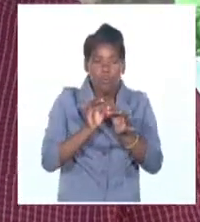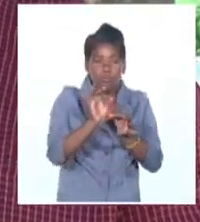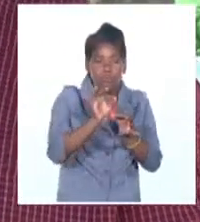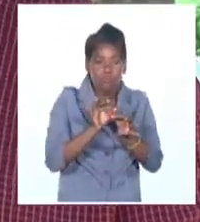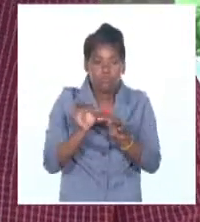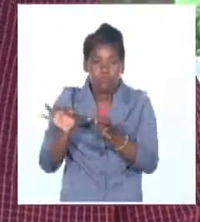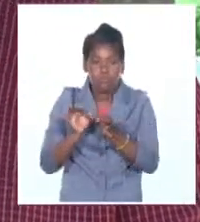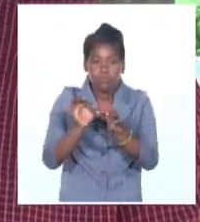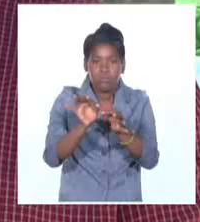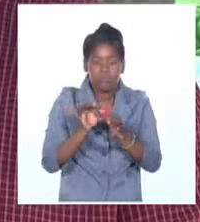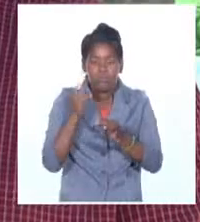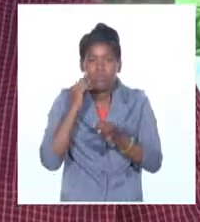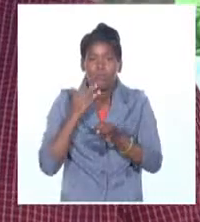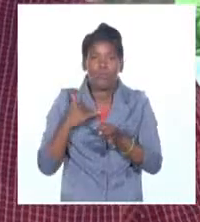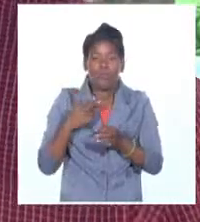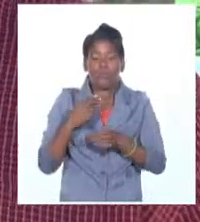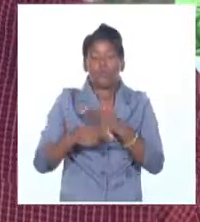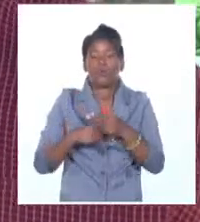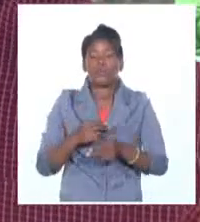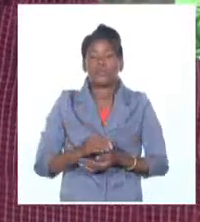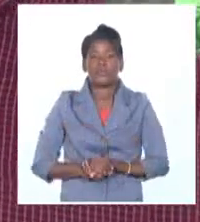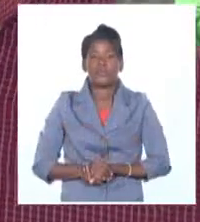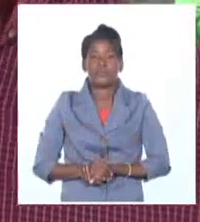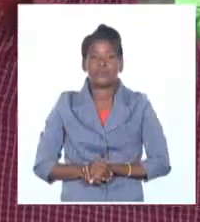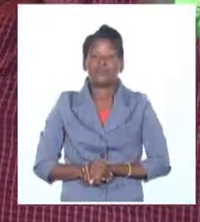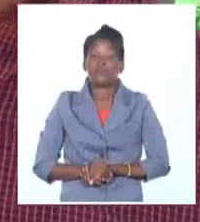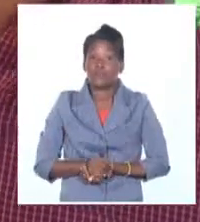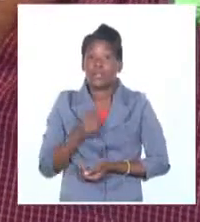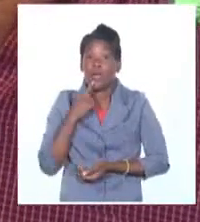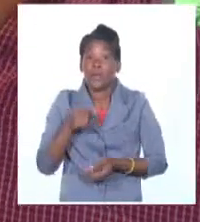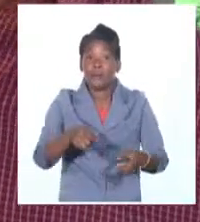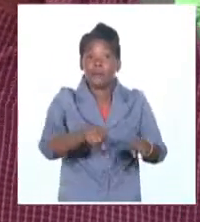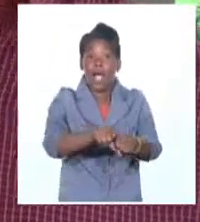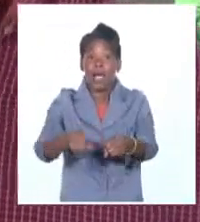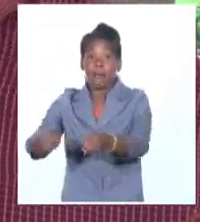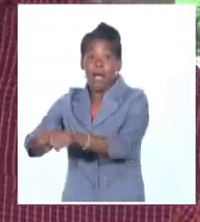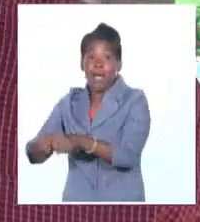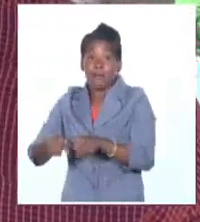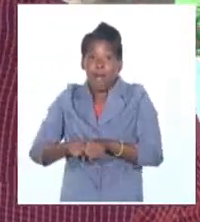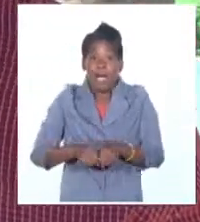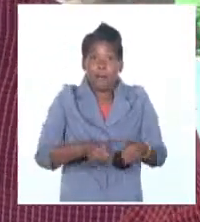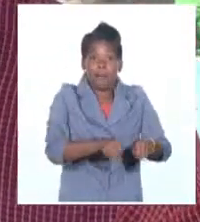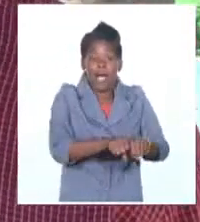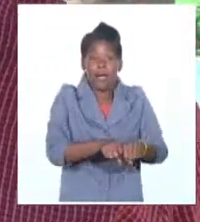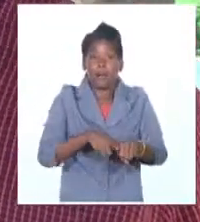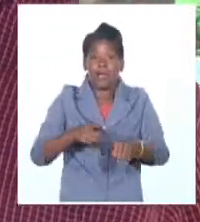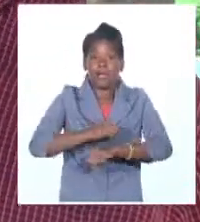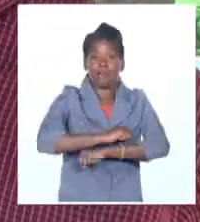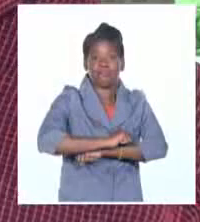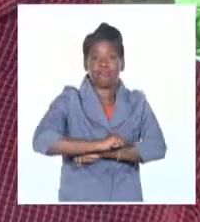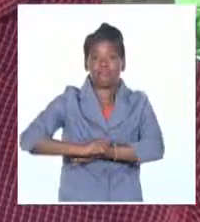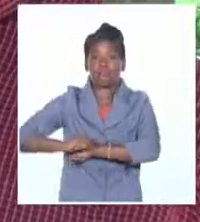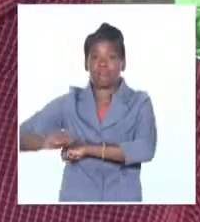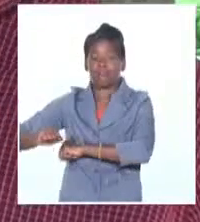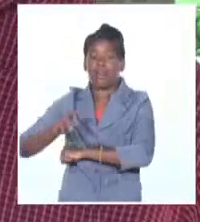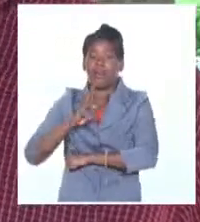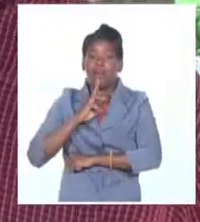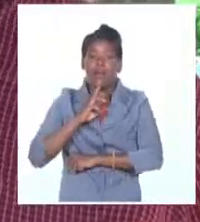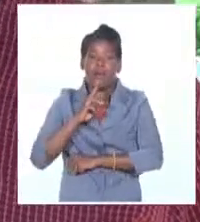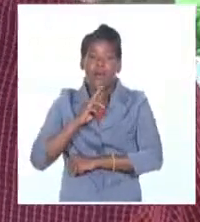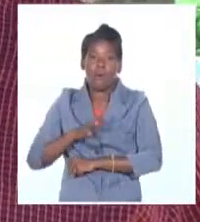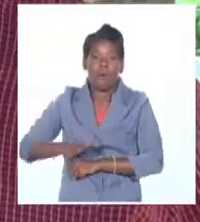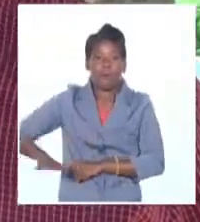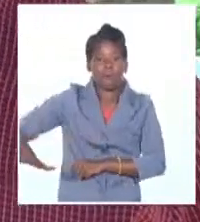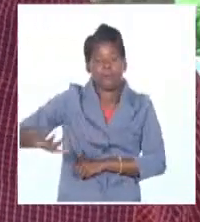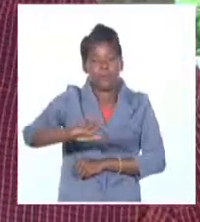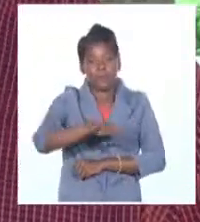Obando, como el abasto de Yumurí, como hacer otra desalinizadora en la punta, que siempre habría que bombear para las otras localidades,